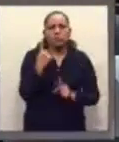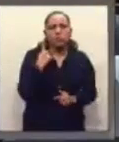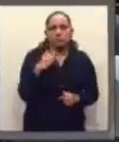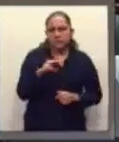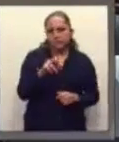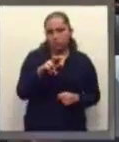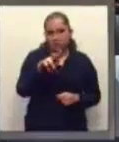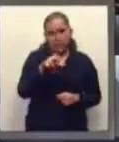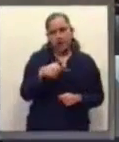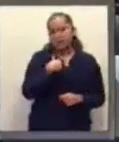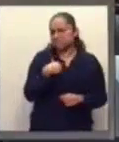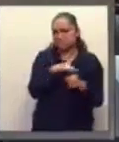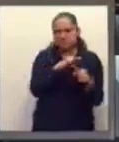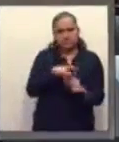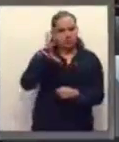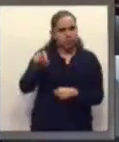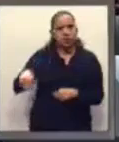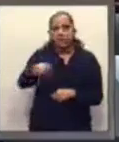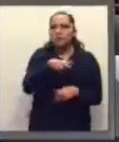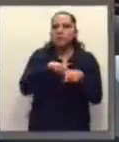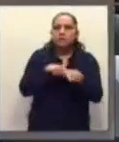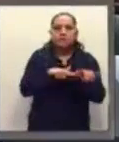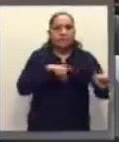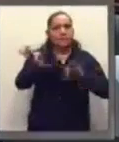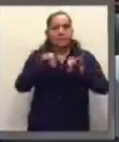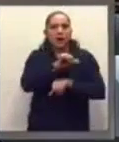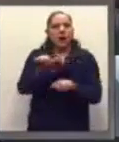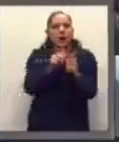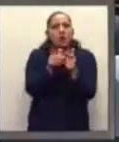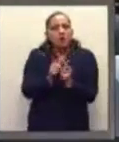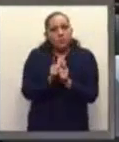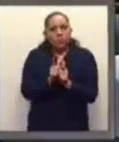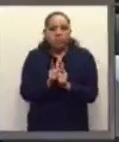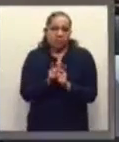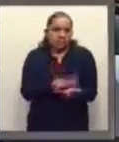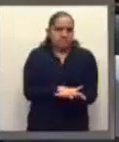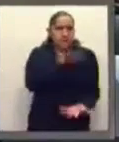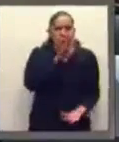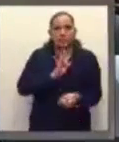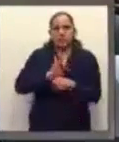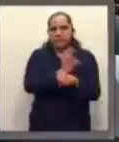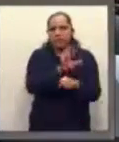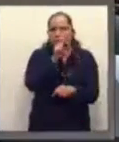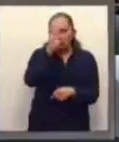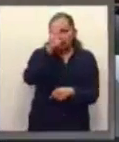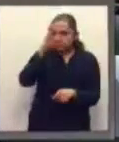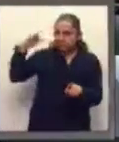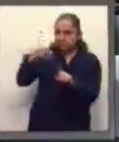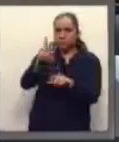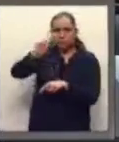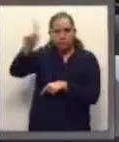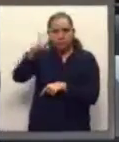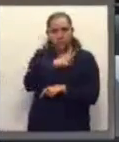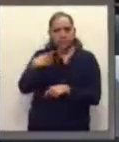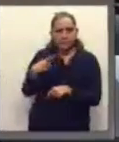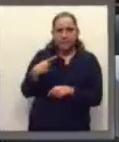la línea de la cuota en función de la preponderancia de grupos parlamentarios y no en función de un profesionalismo, independencia e imparcialidad de